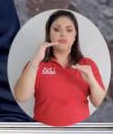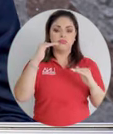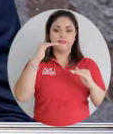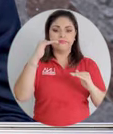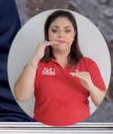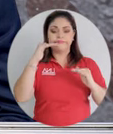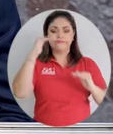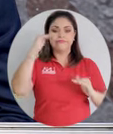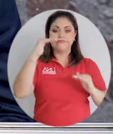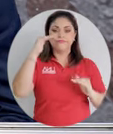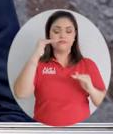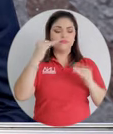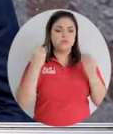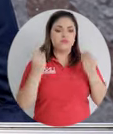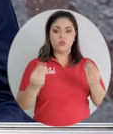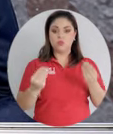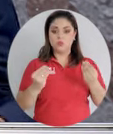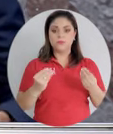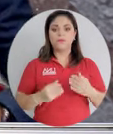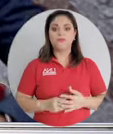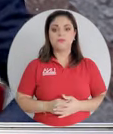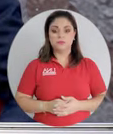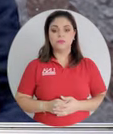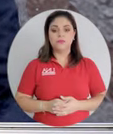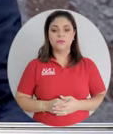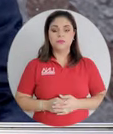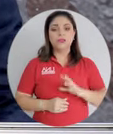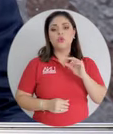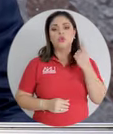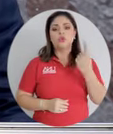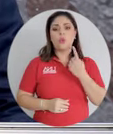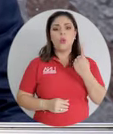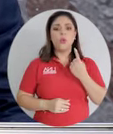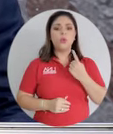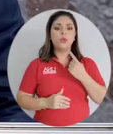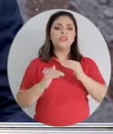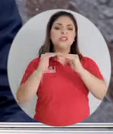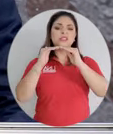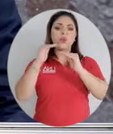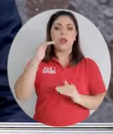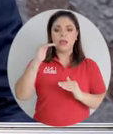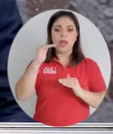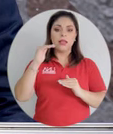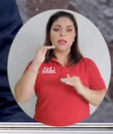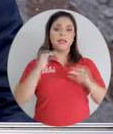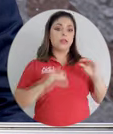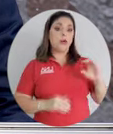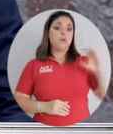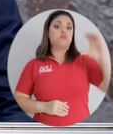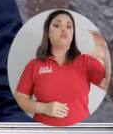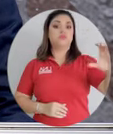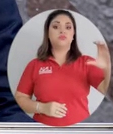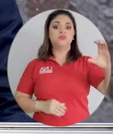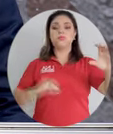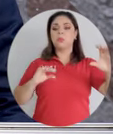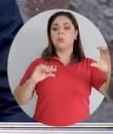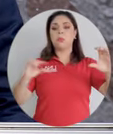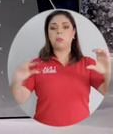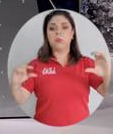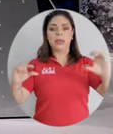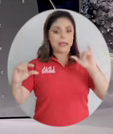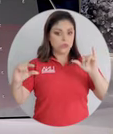desigualdad, que aquí no solo tendríamos que hablar de la desigualdad medida por ingresos. Sí, no es solo es económica.